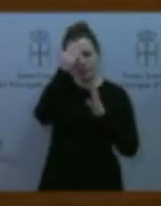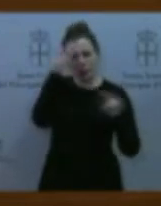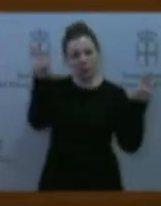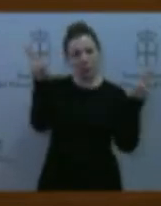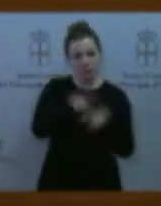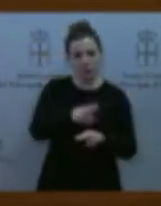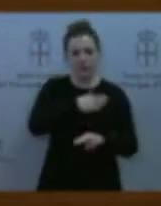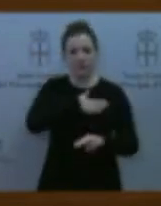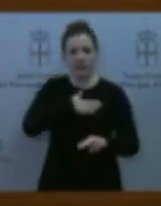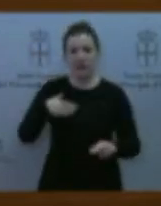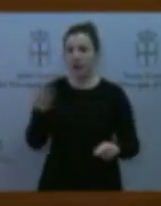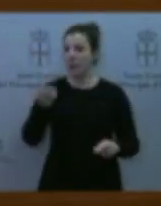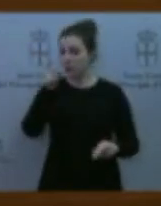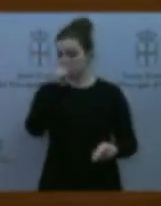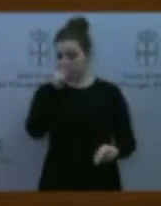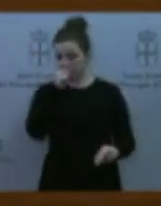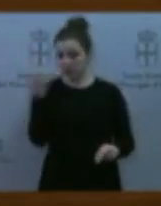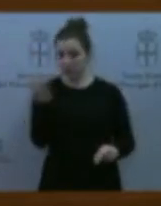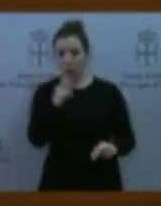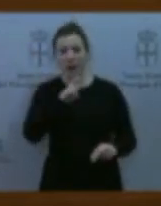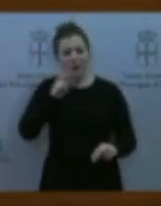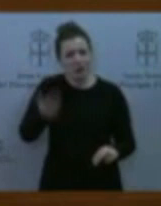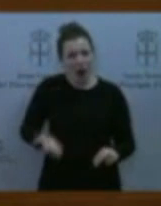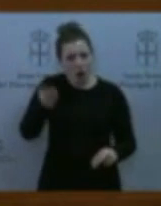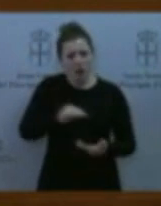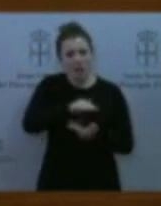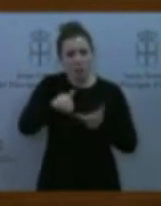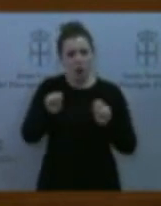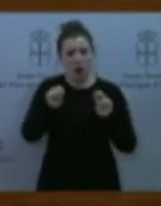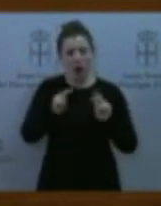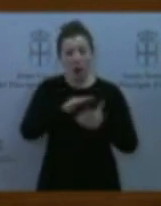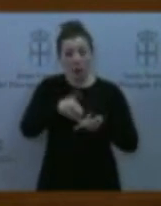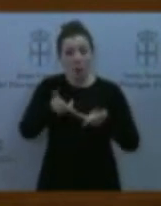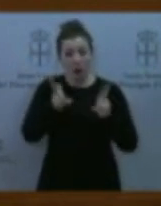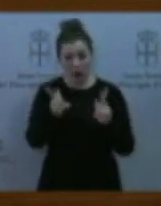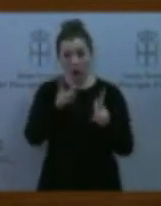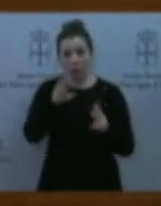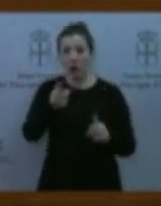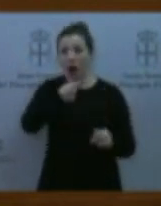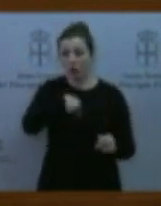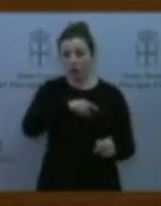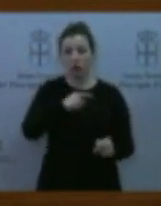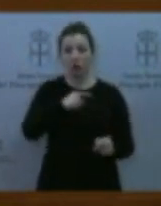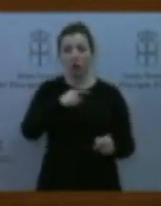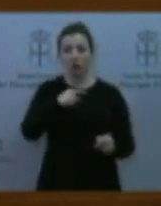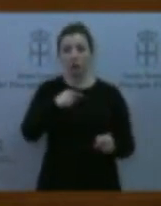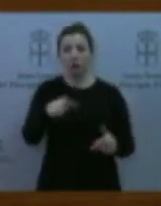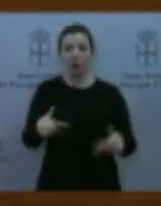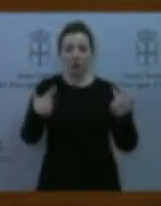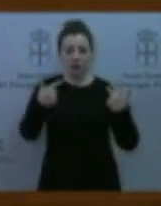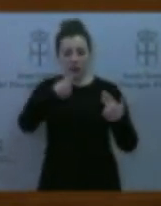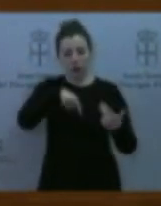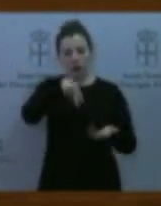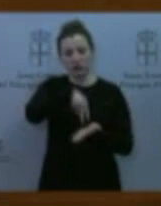valores democráticos que nos permiten estar a todas en este hemiciclo. Las malas hierbas, como la corrupción